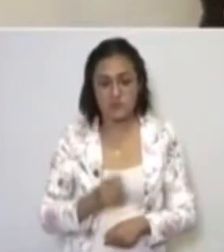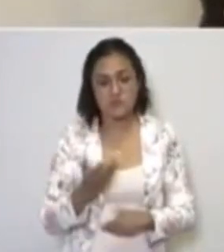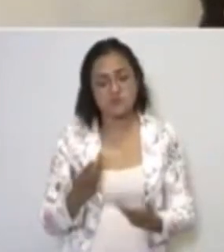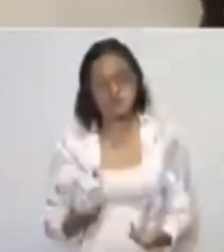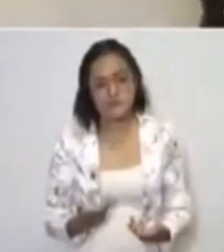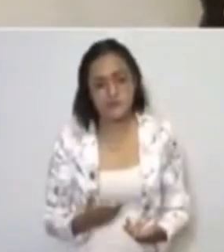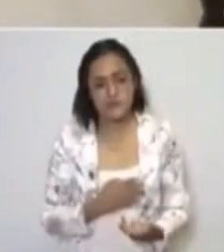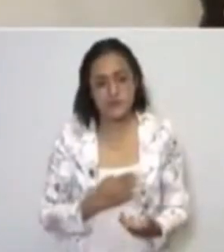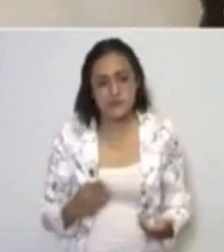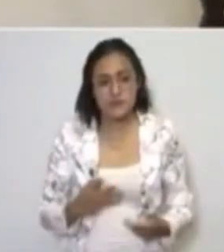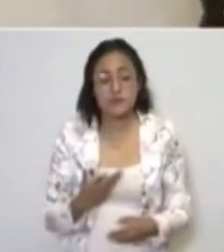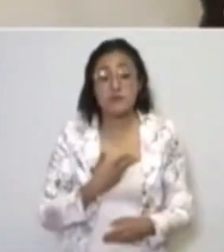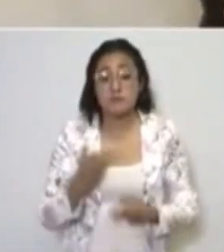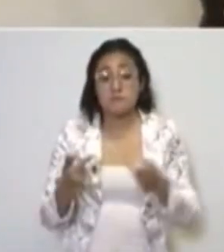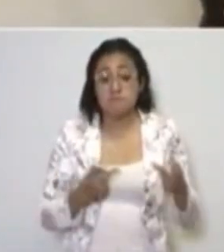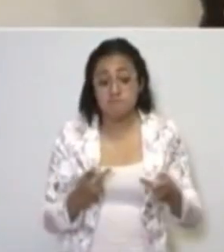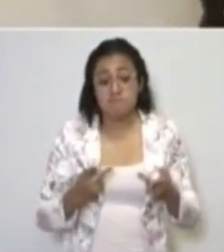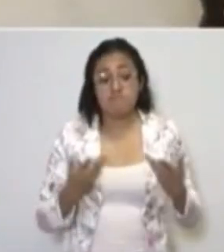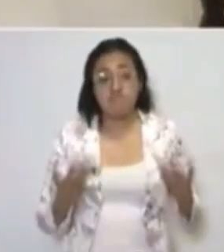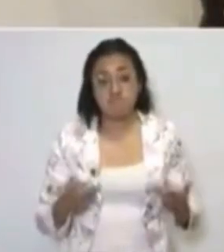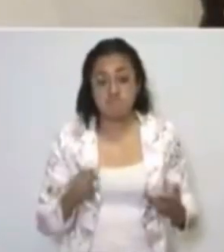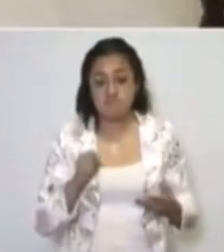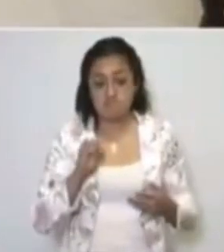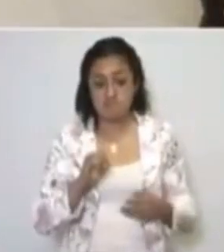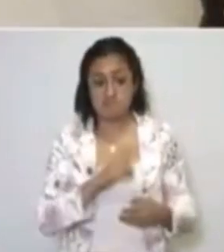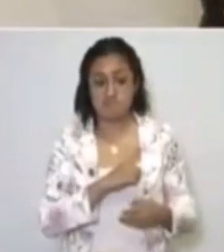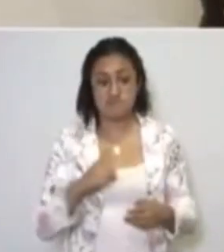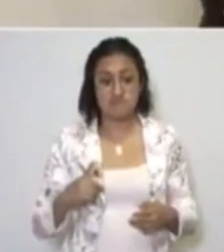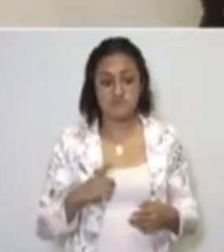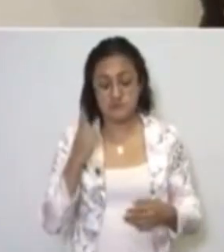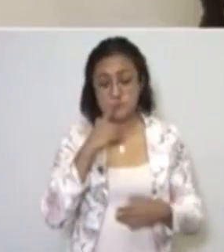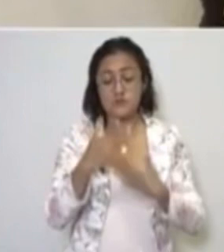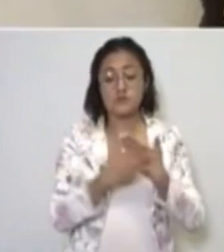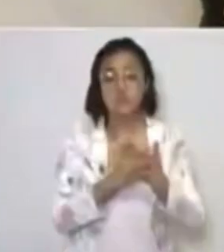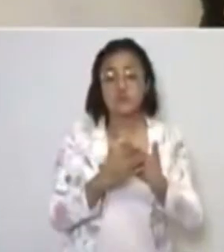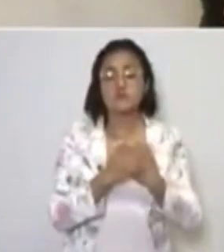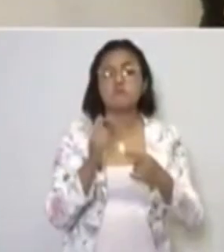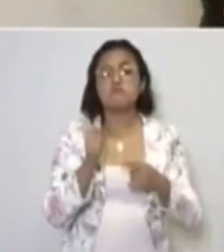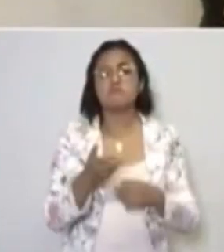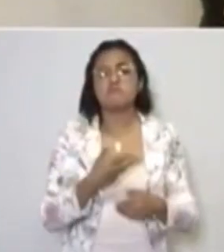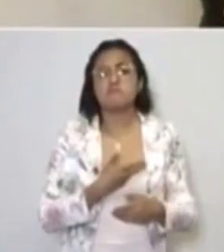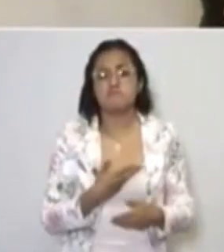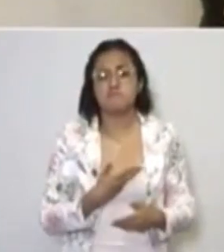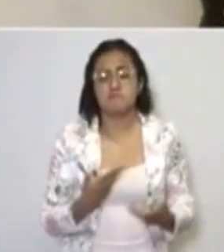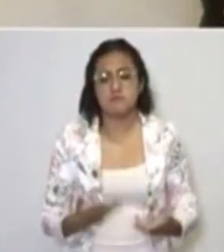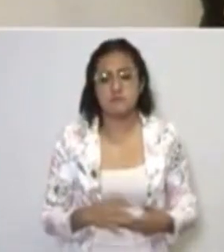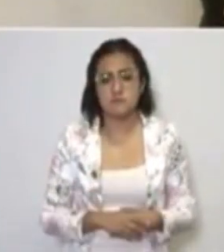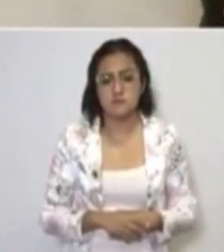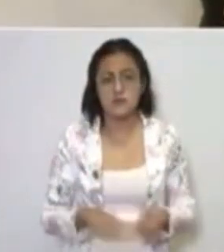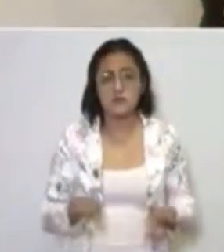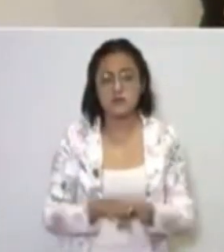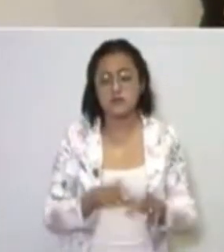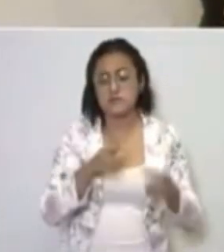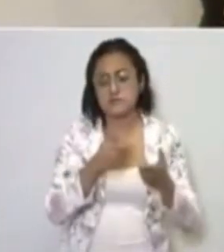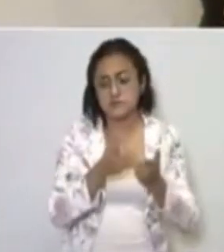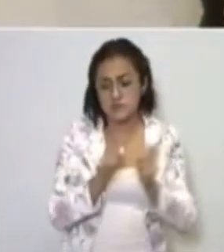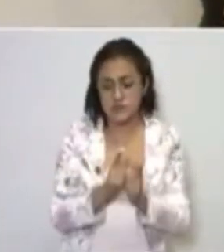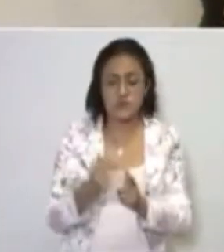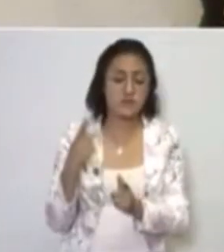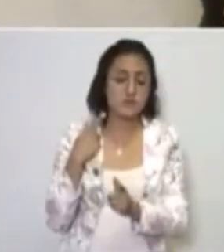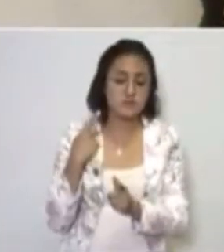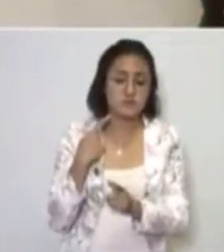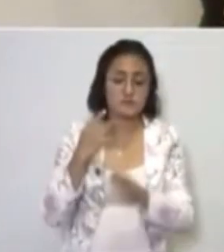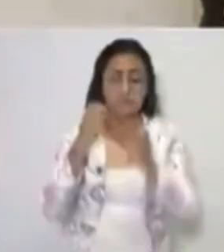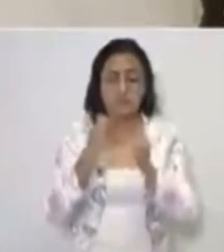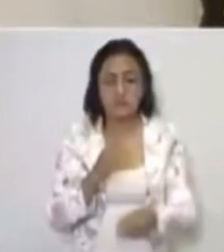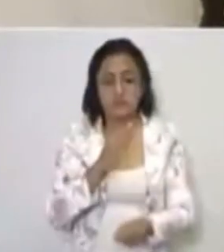Pues tenemos que prepararnos para lo que viene. Los bloques políticos